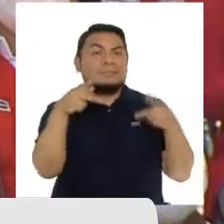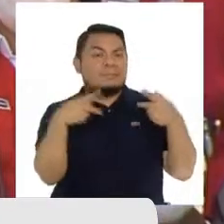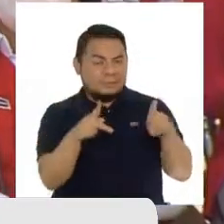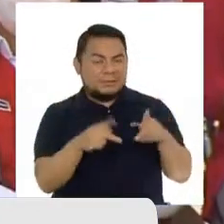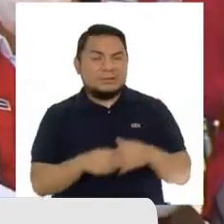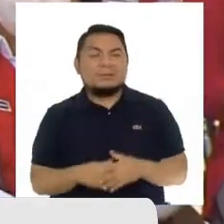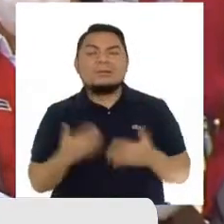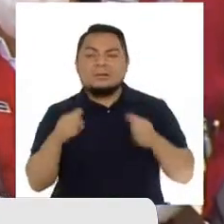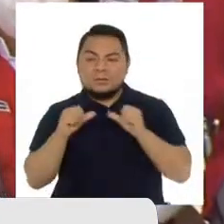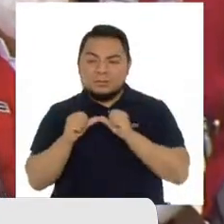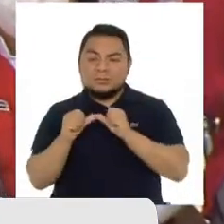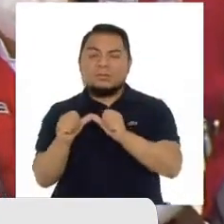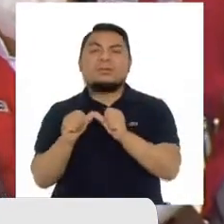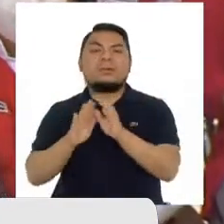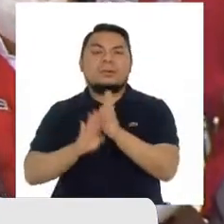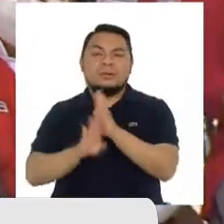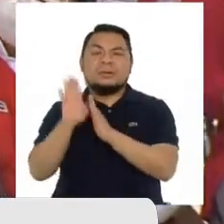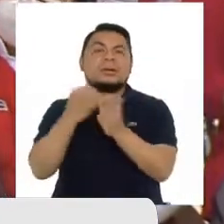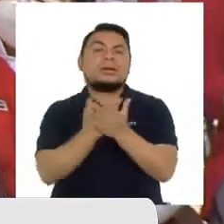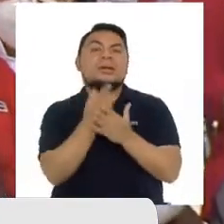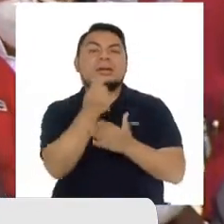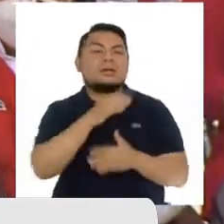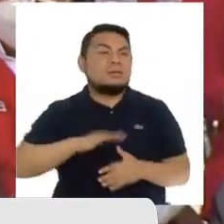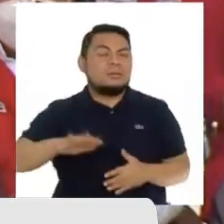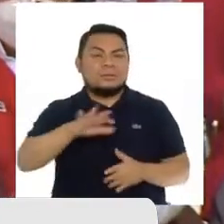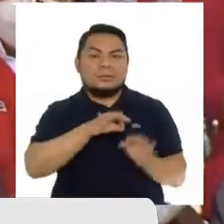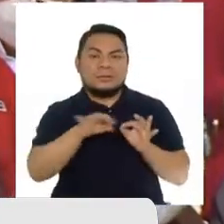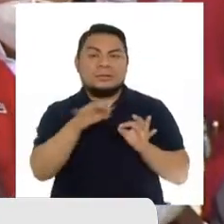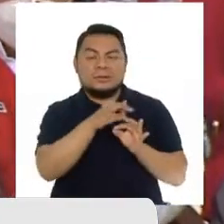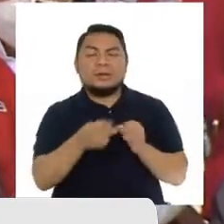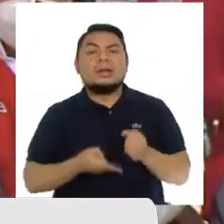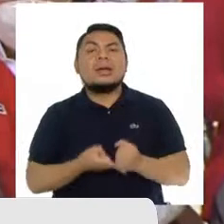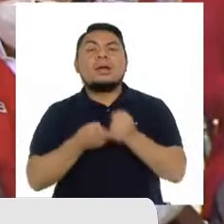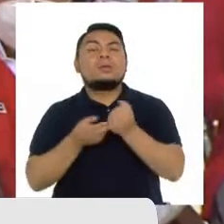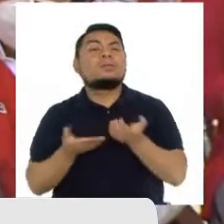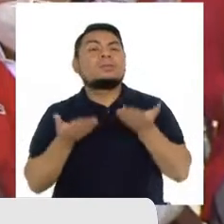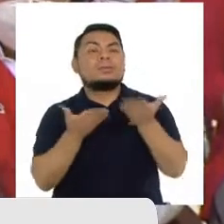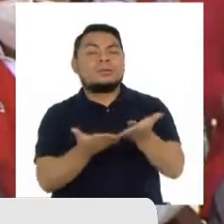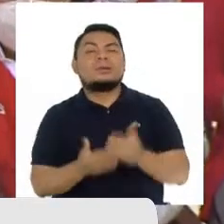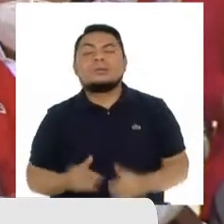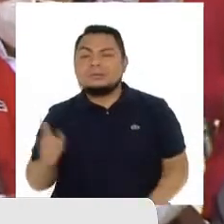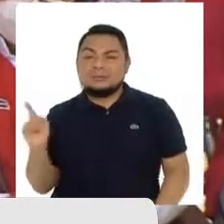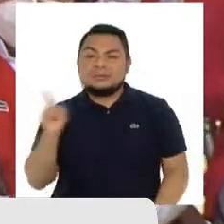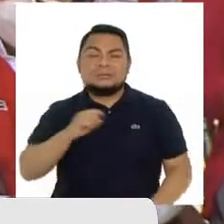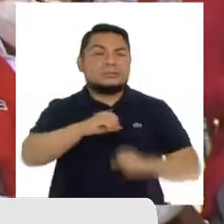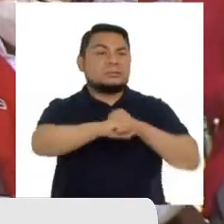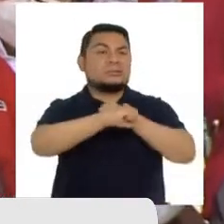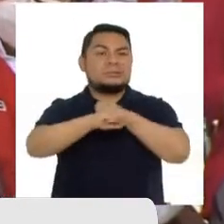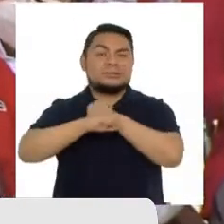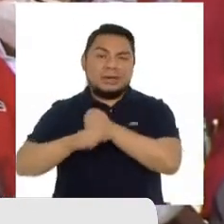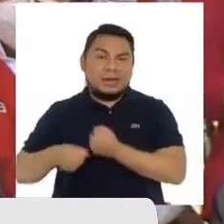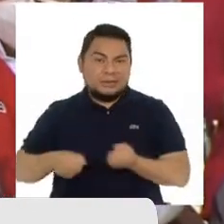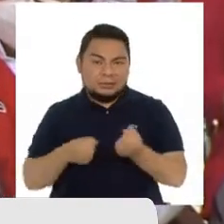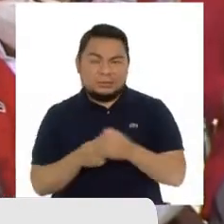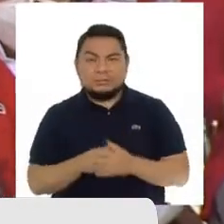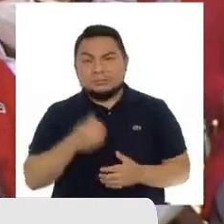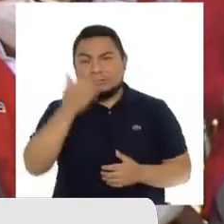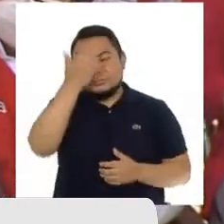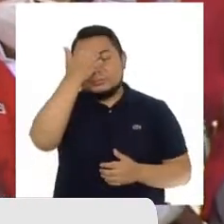continuar reactivando la economía rural y asegurando la presente campaña agrícola